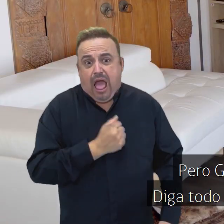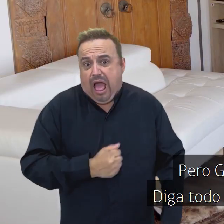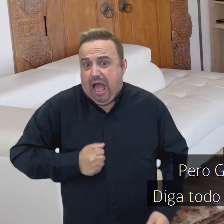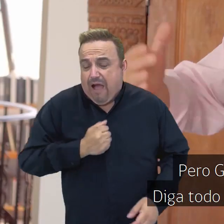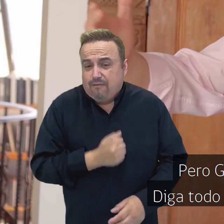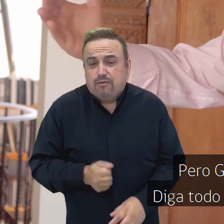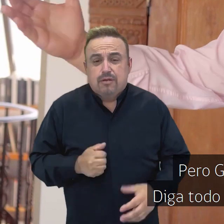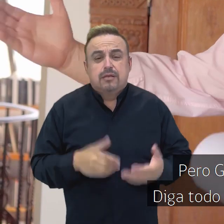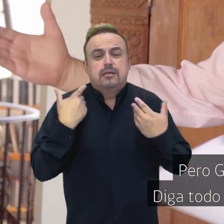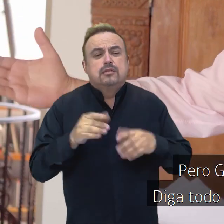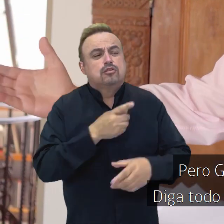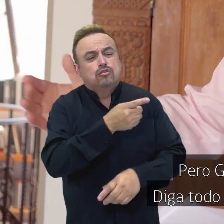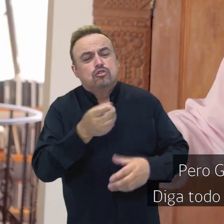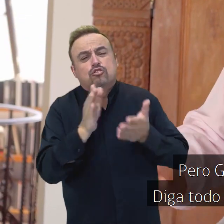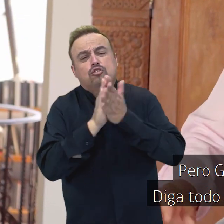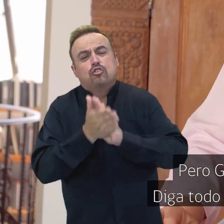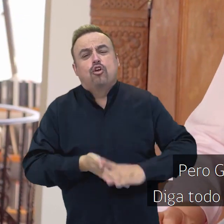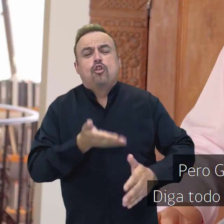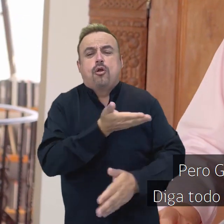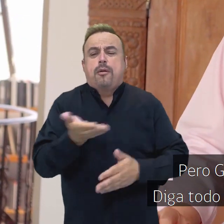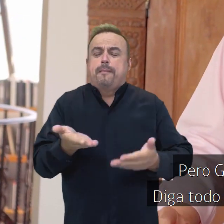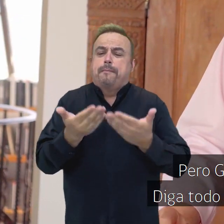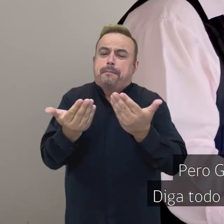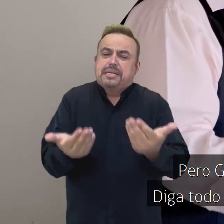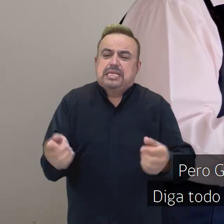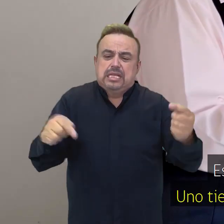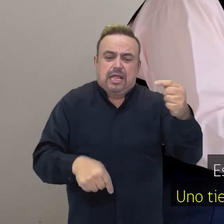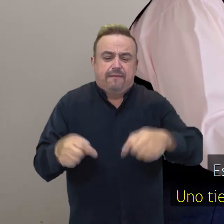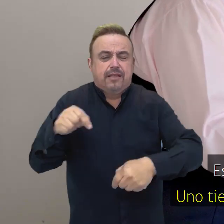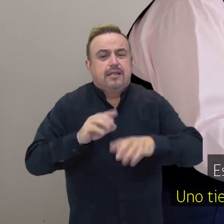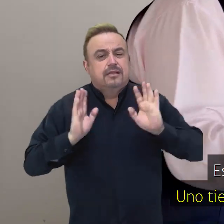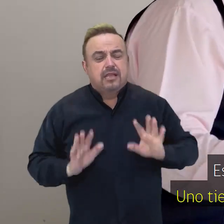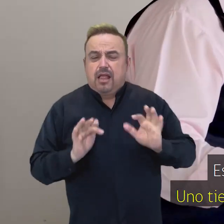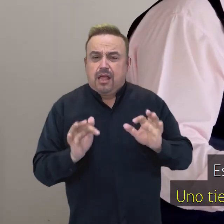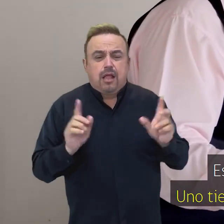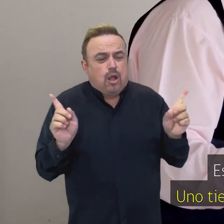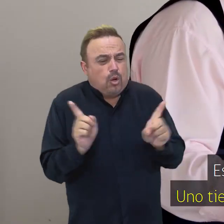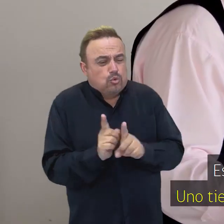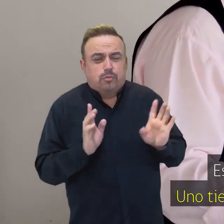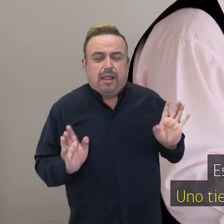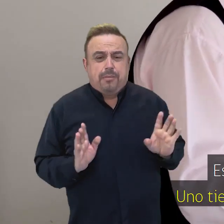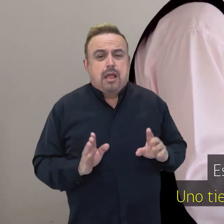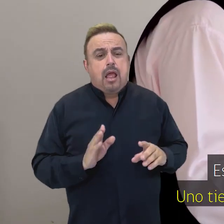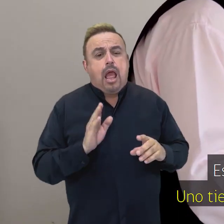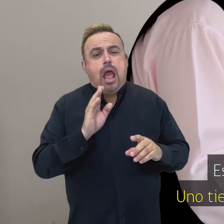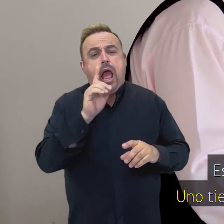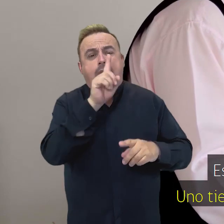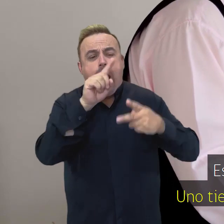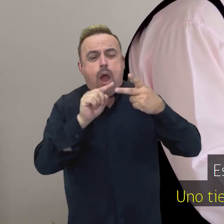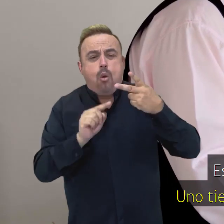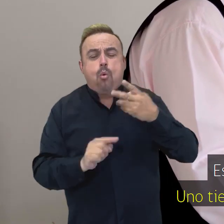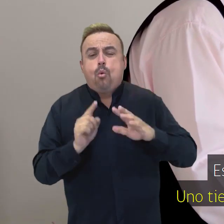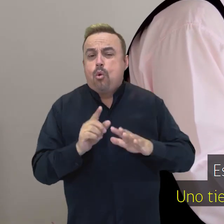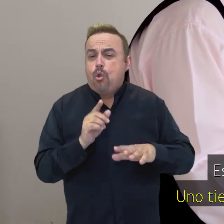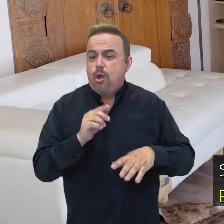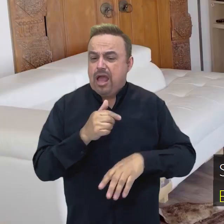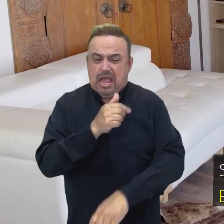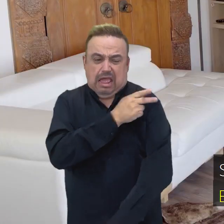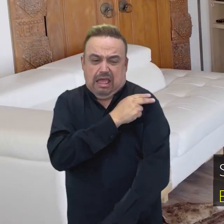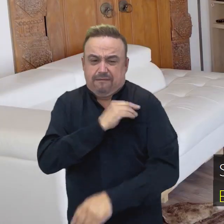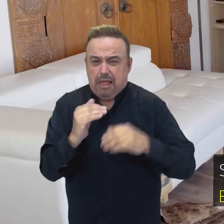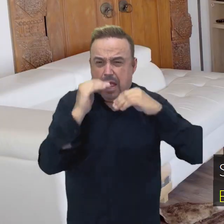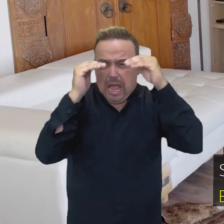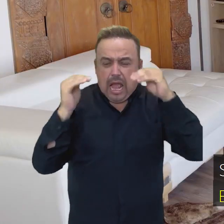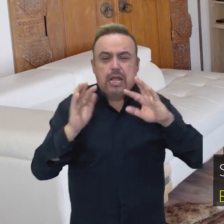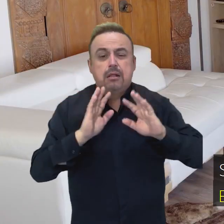aburrir. Diga a todos los presentes en último caso. Bueno. Guru. Está bien, lo de arribita está bien. Uno tiene que ser consecuente. Sí,